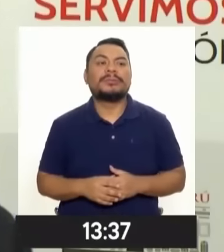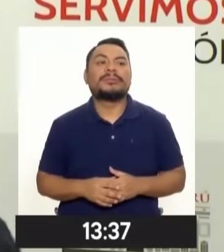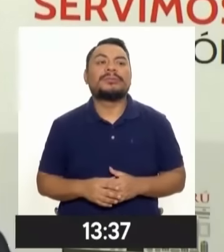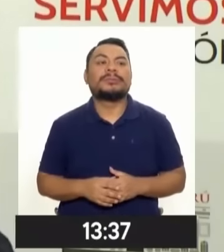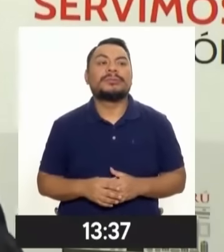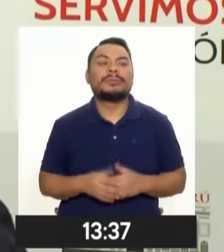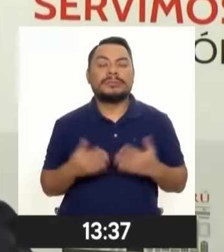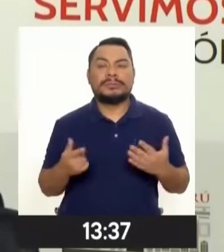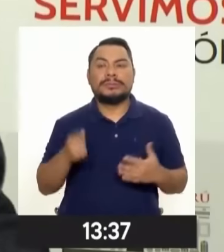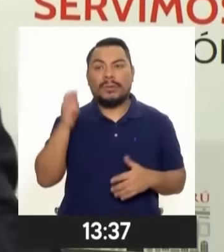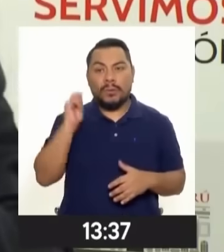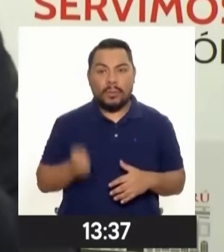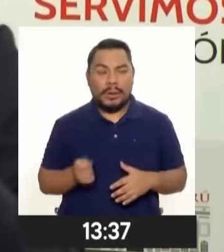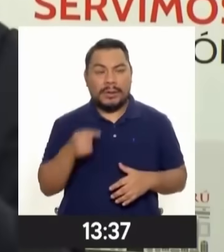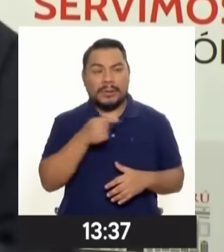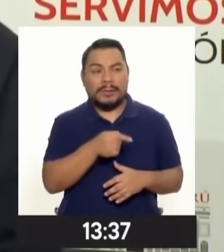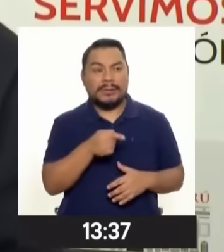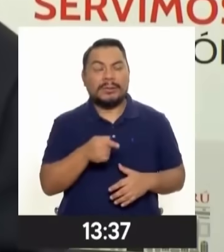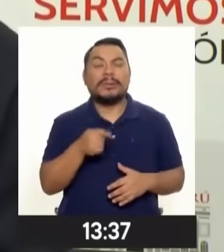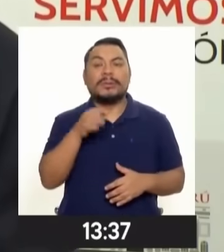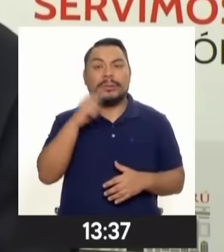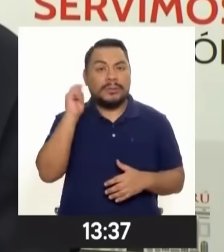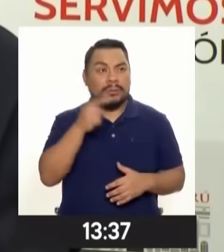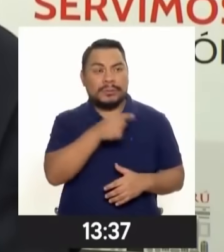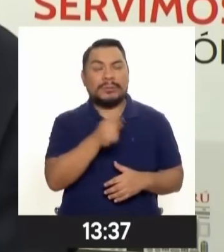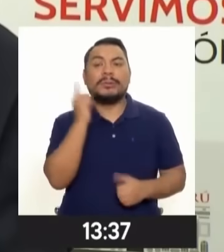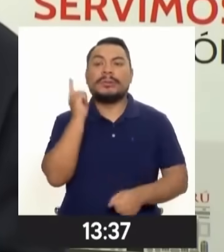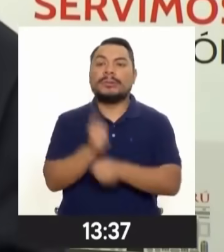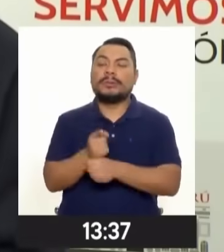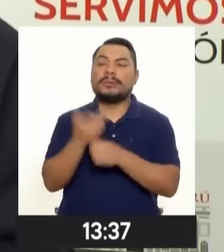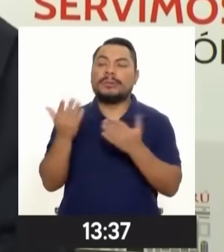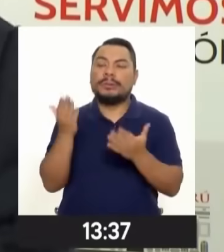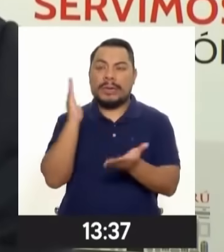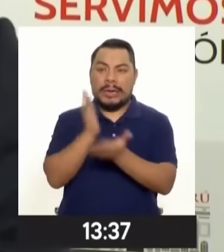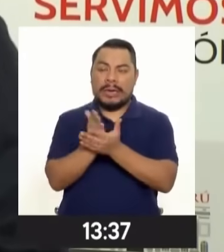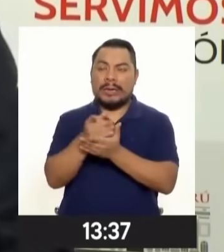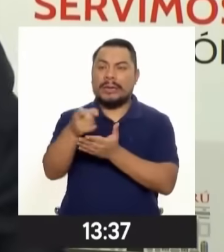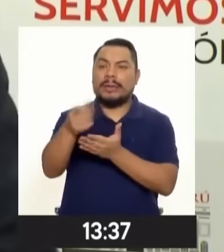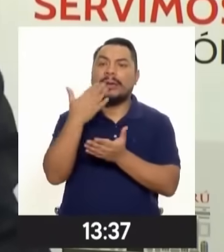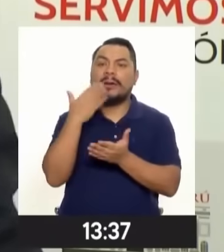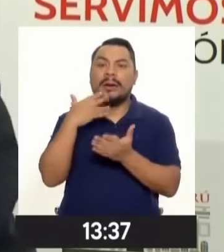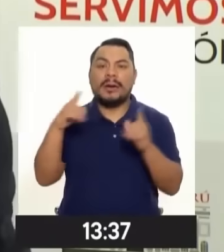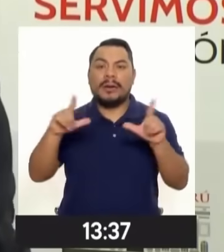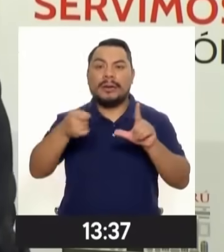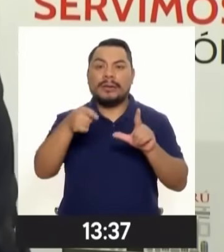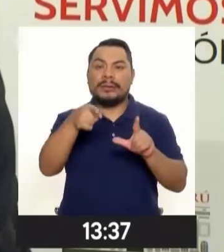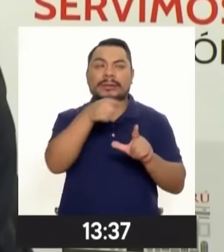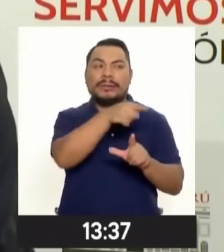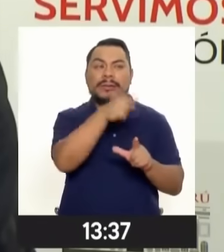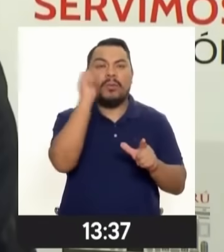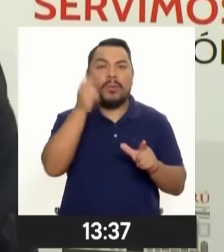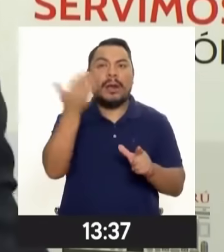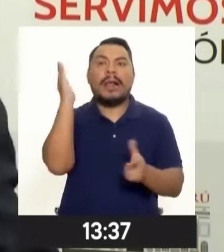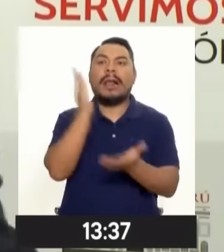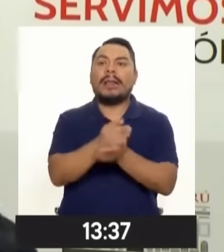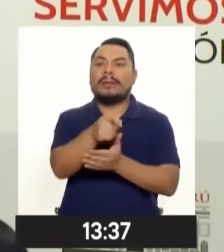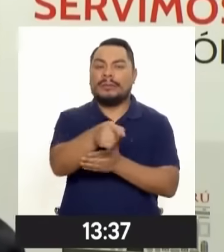El juez sentenció que pague el canal de televisión.